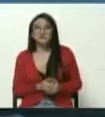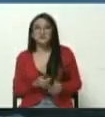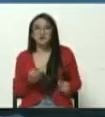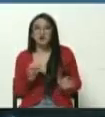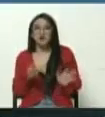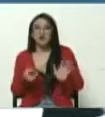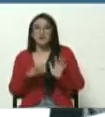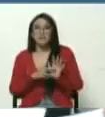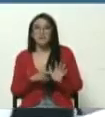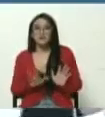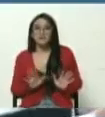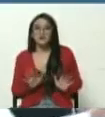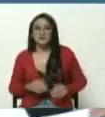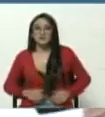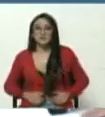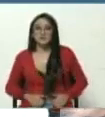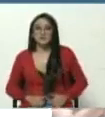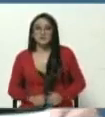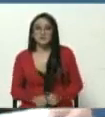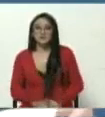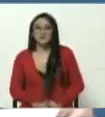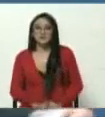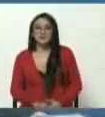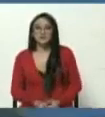repetir. Este diagnóstico